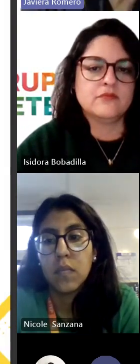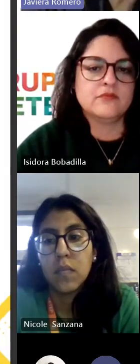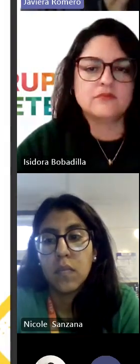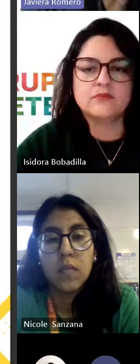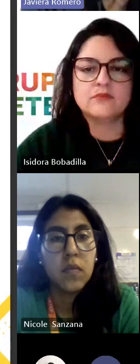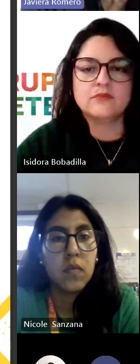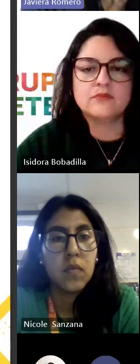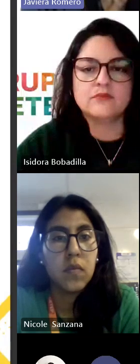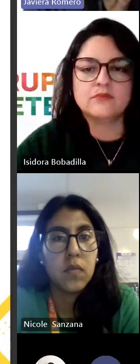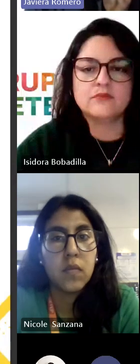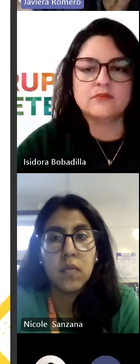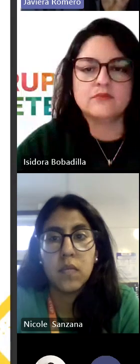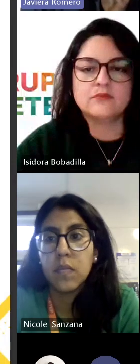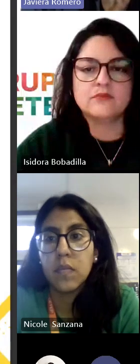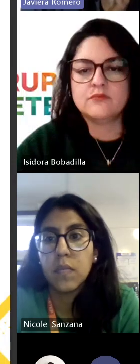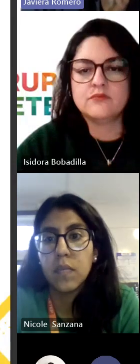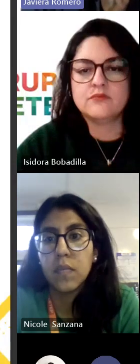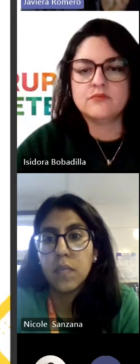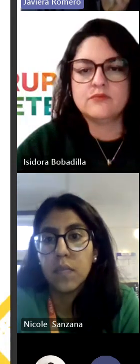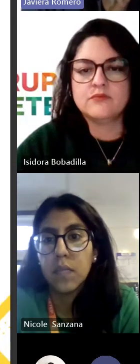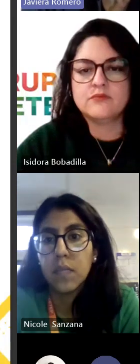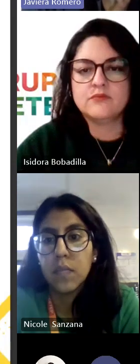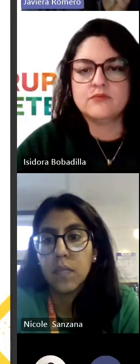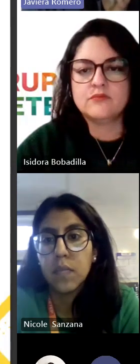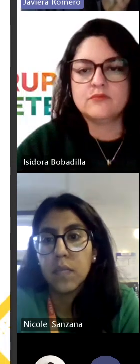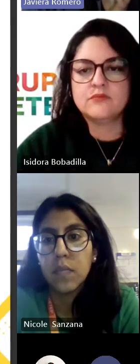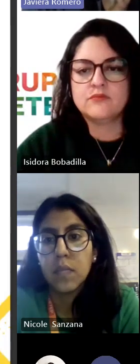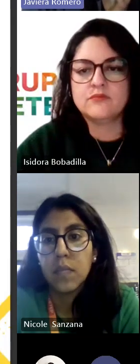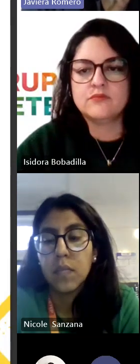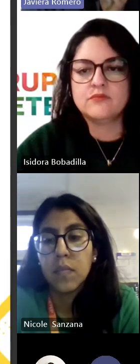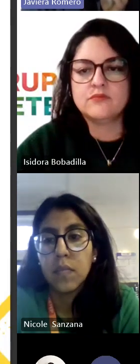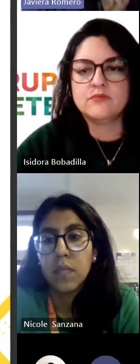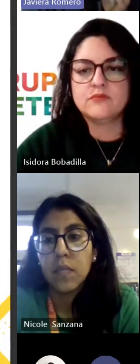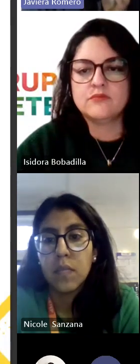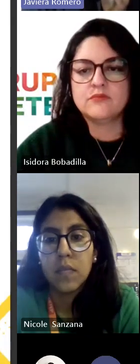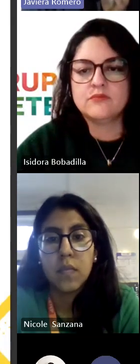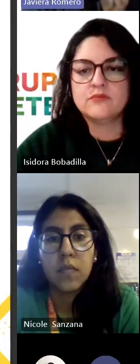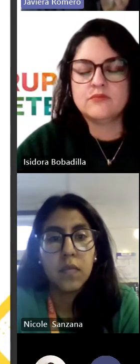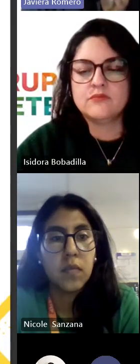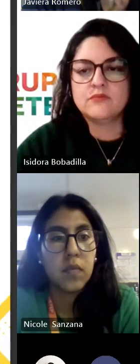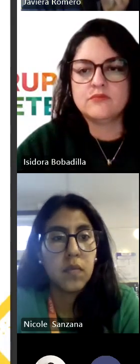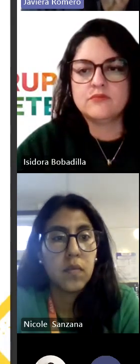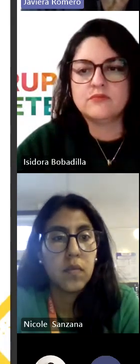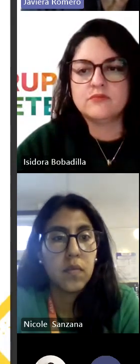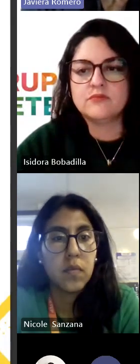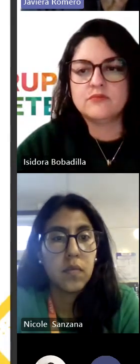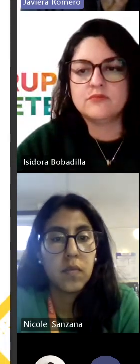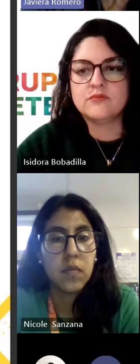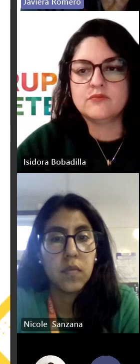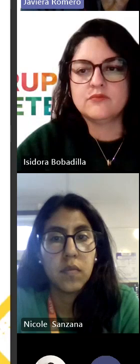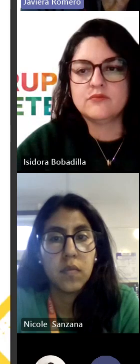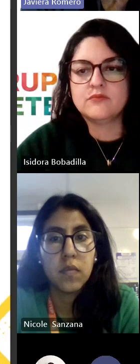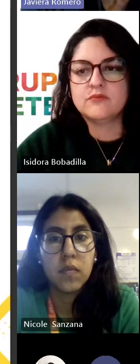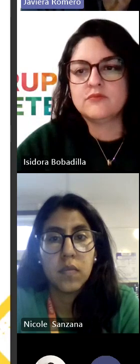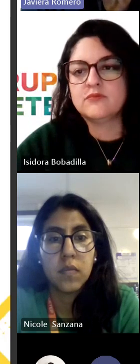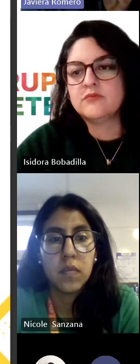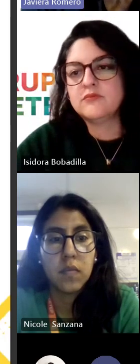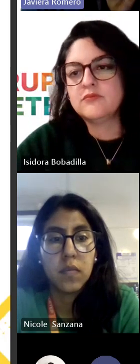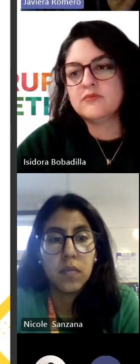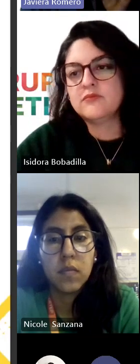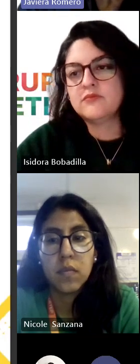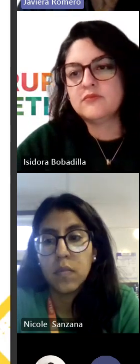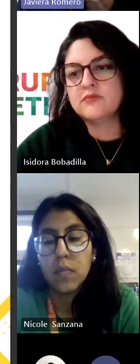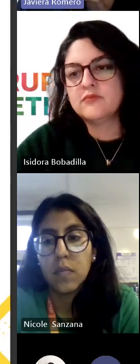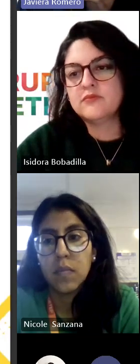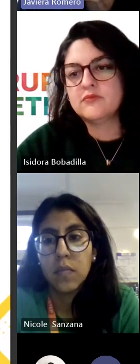esas señales, y por tanto acercarse y poder acompañar. Bien, para seguir avanzando